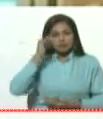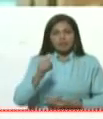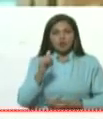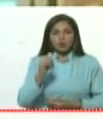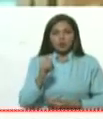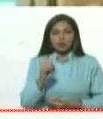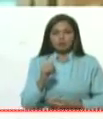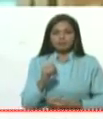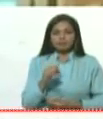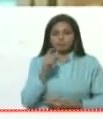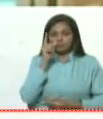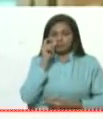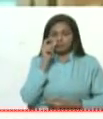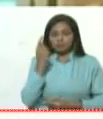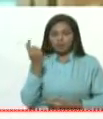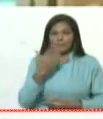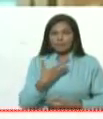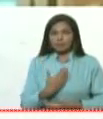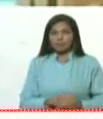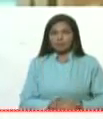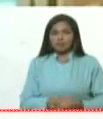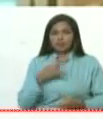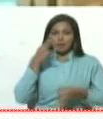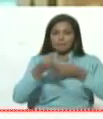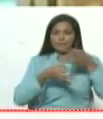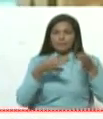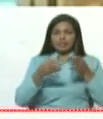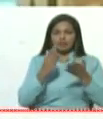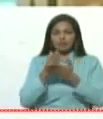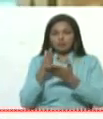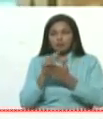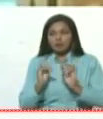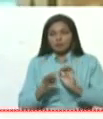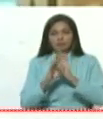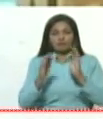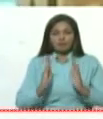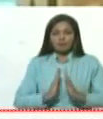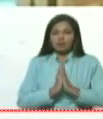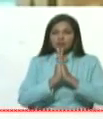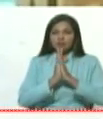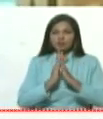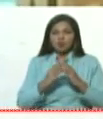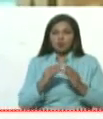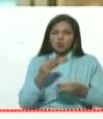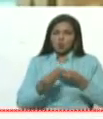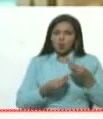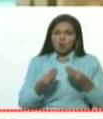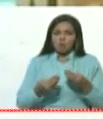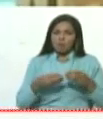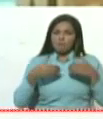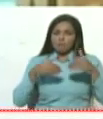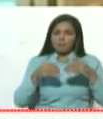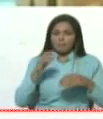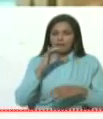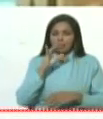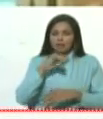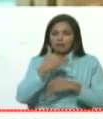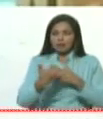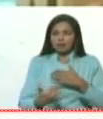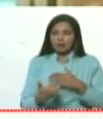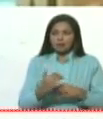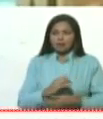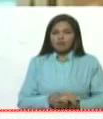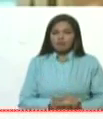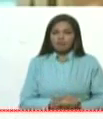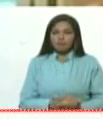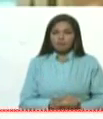Molina, por favor, denos su palabra siempre de oración y cómo marcha este plan, cómo se han hecho las coordinaciones.